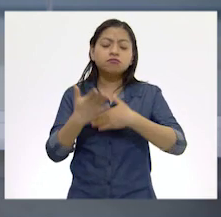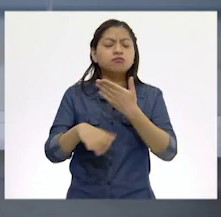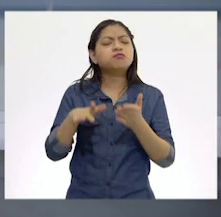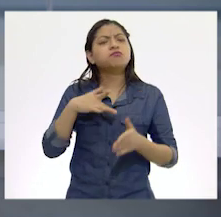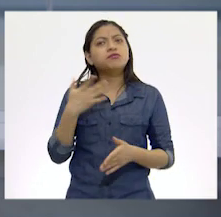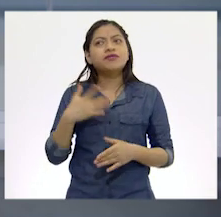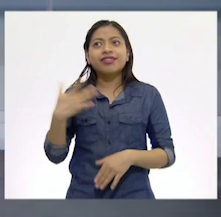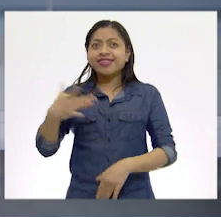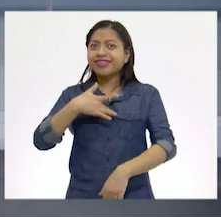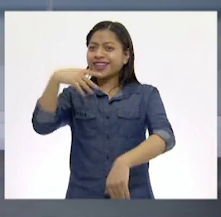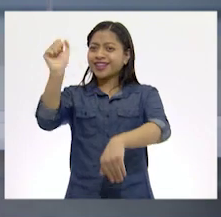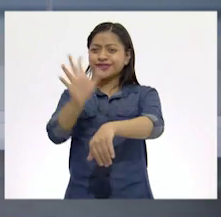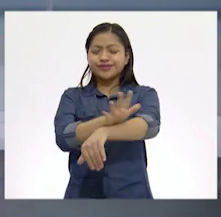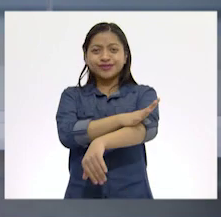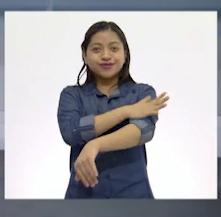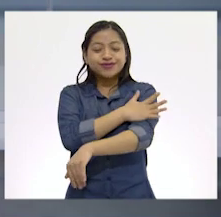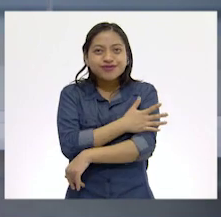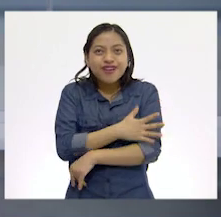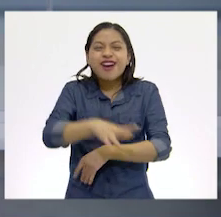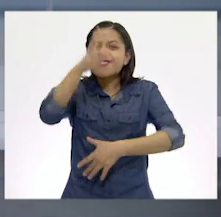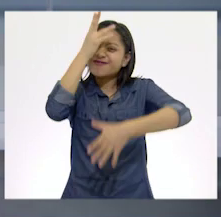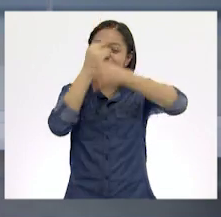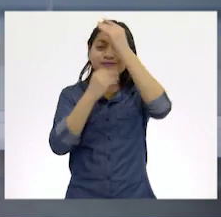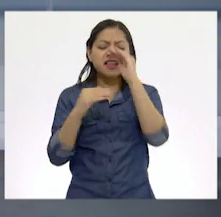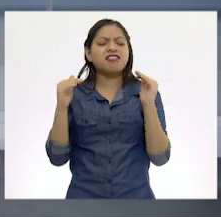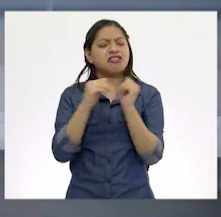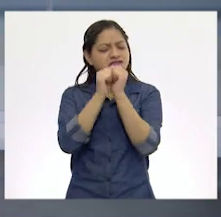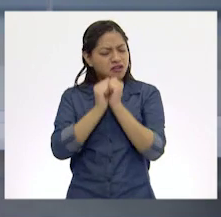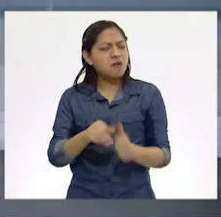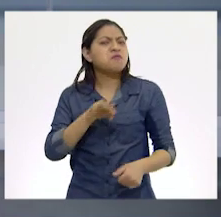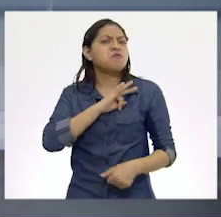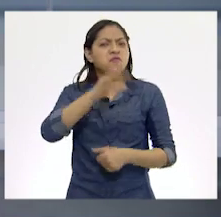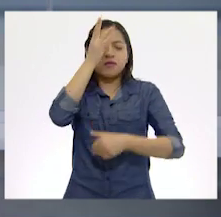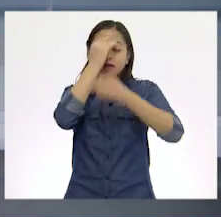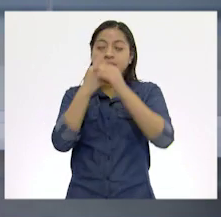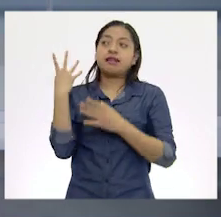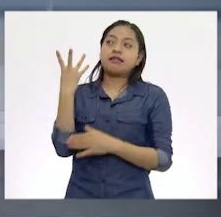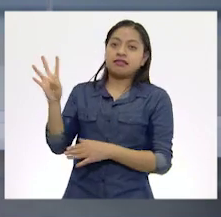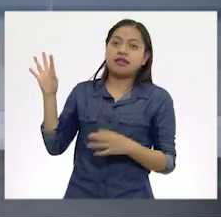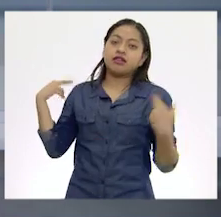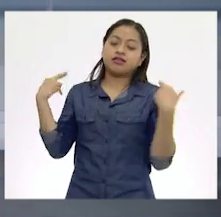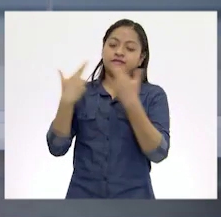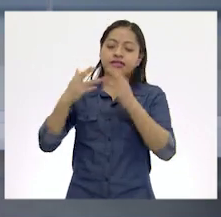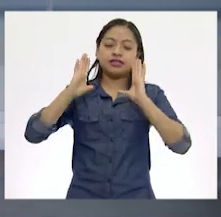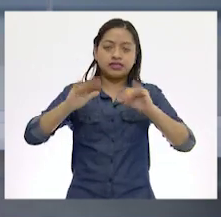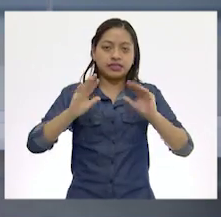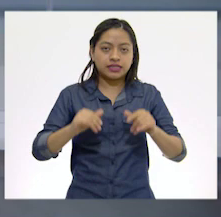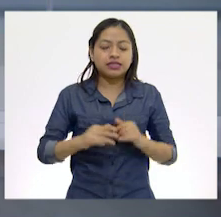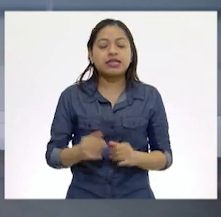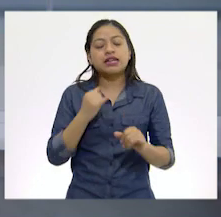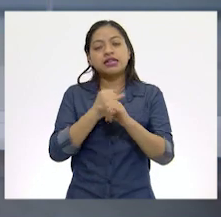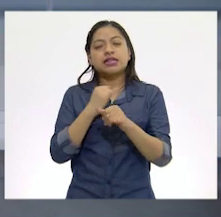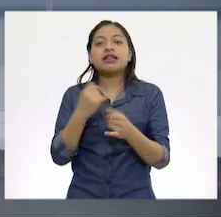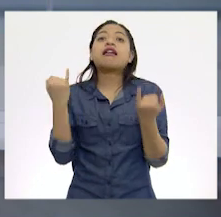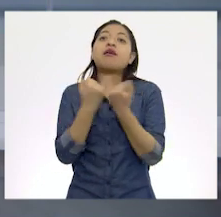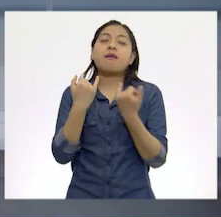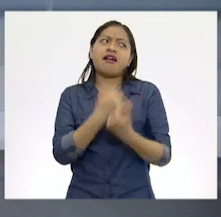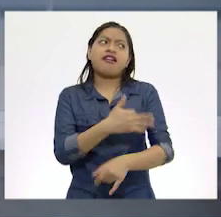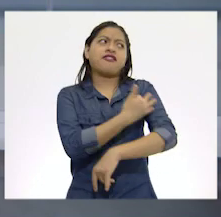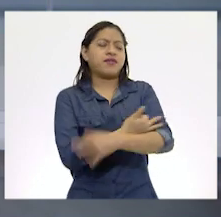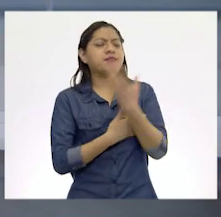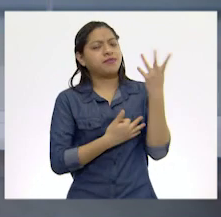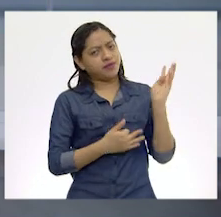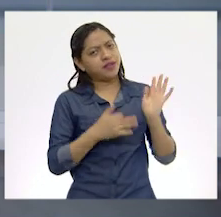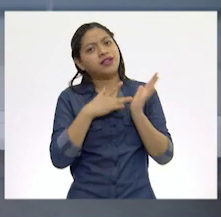sentí emocionada y segura de poder aprender desde casa con ayuda de mis maestros en línea y de mi familia. Pero tengo